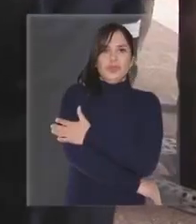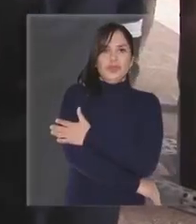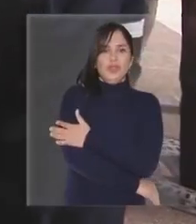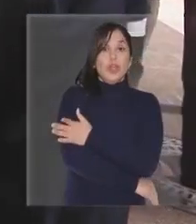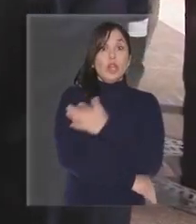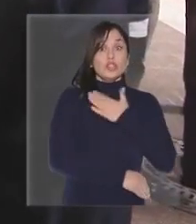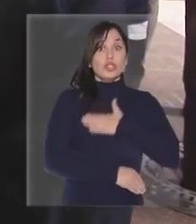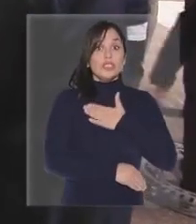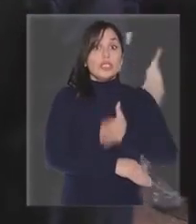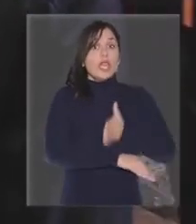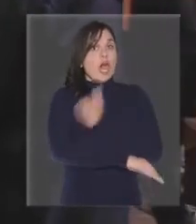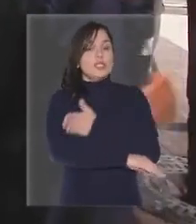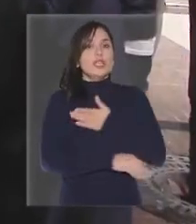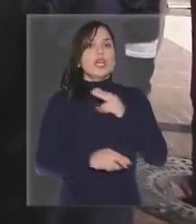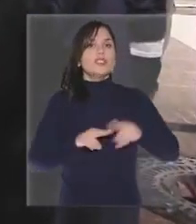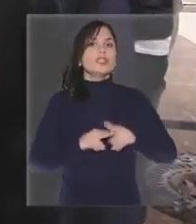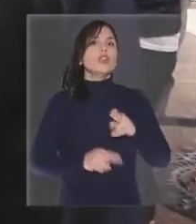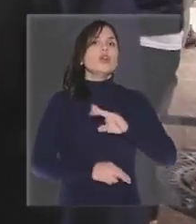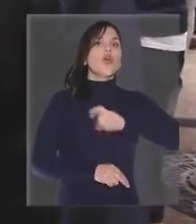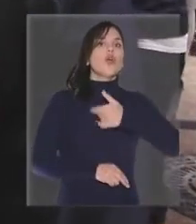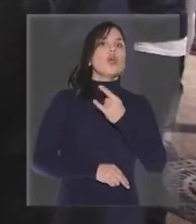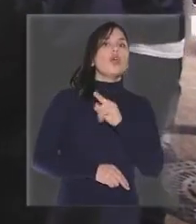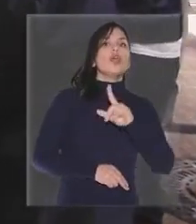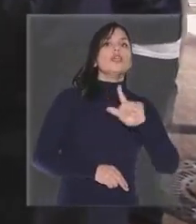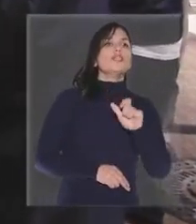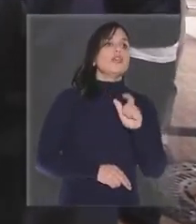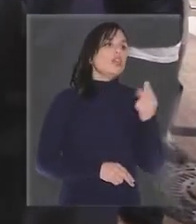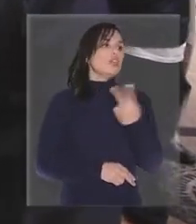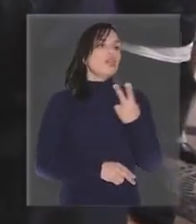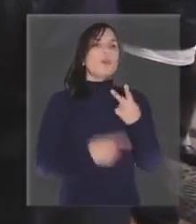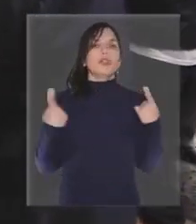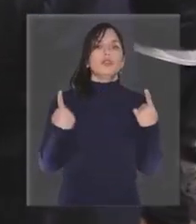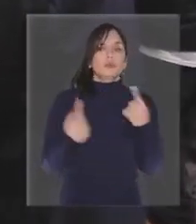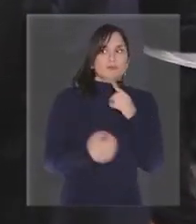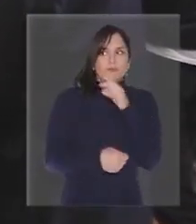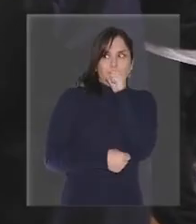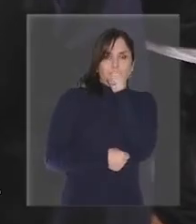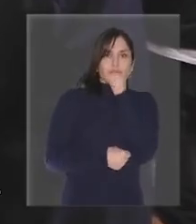quise hacer con Guillé y habían dos personas ahí que como que no me dejaron expresarme. Por eso que ahora